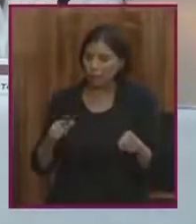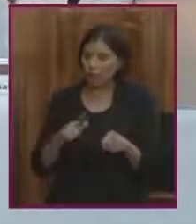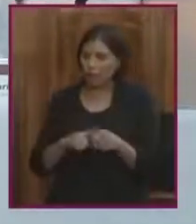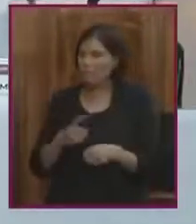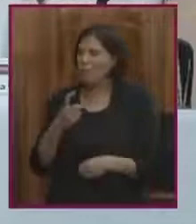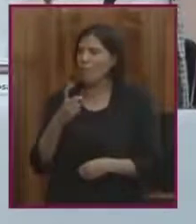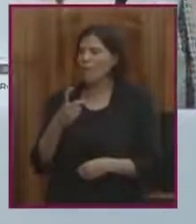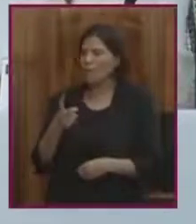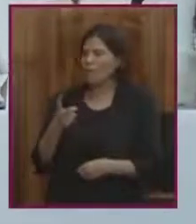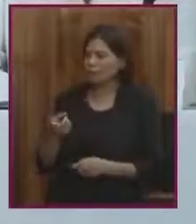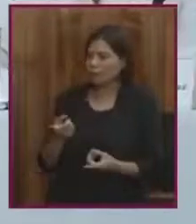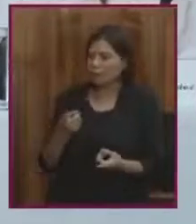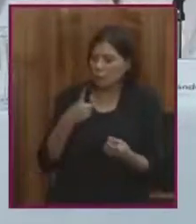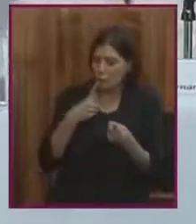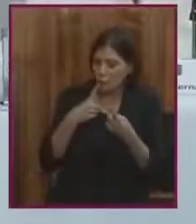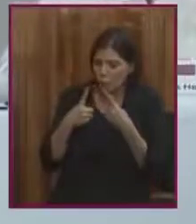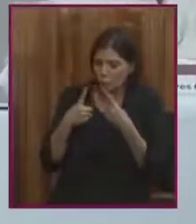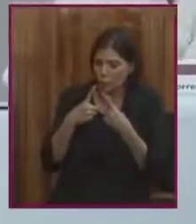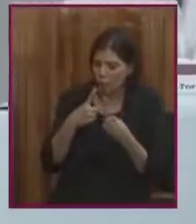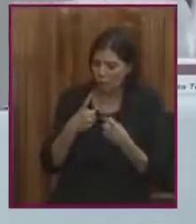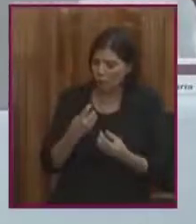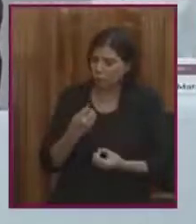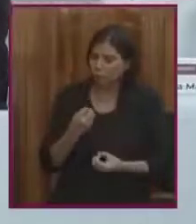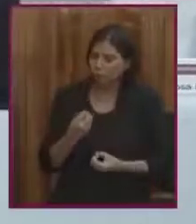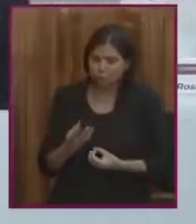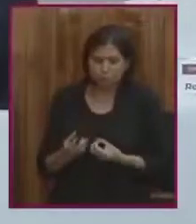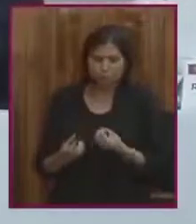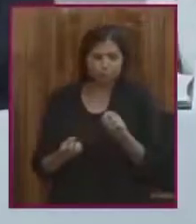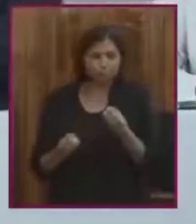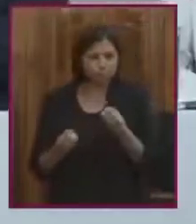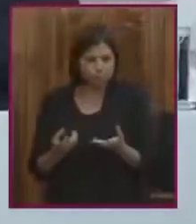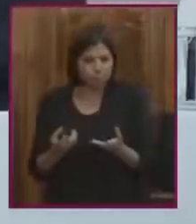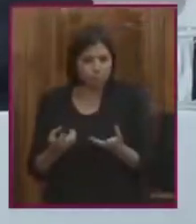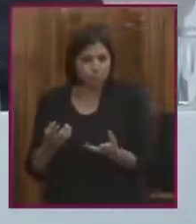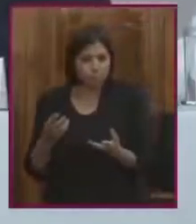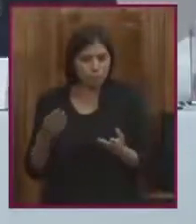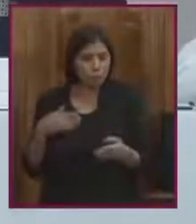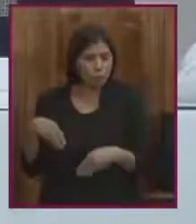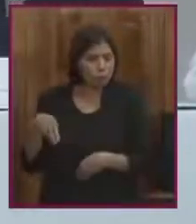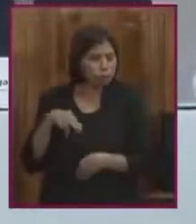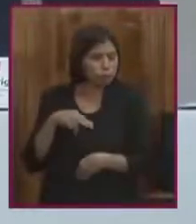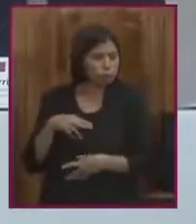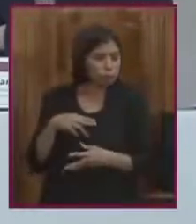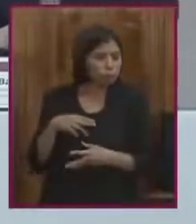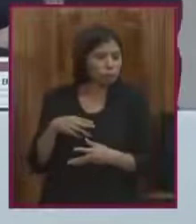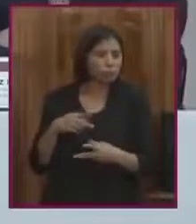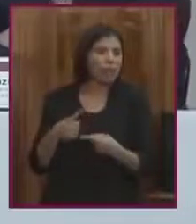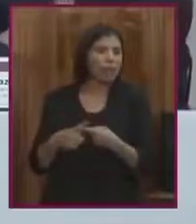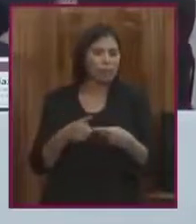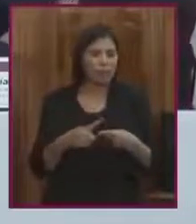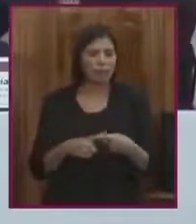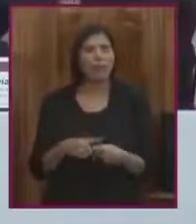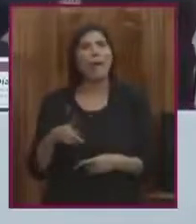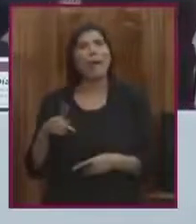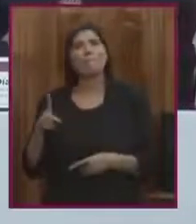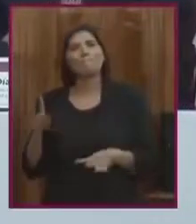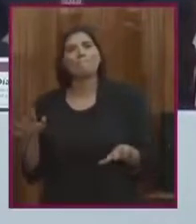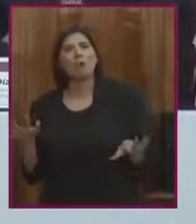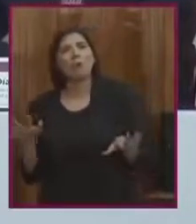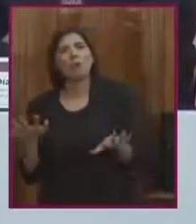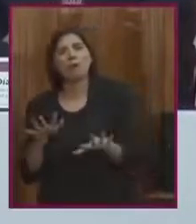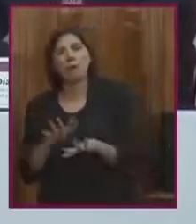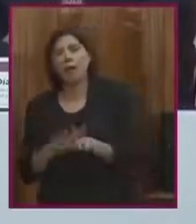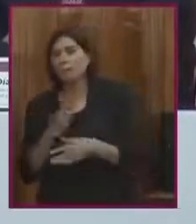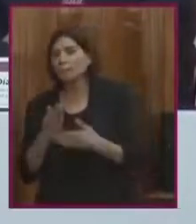que nos construya en esa unidad de la diversidad. Pero el cambio específico que se plantea